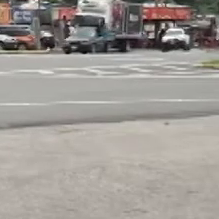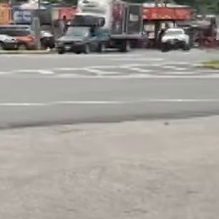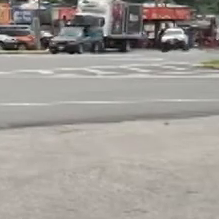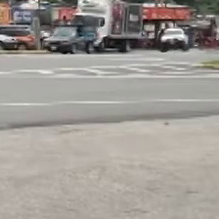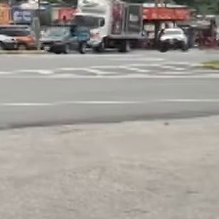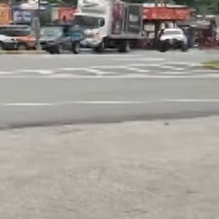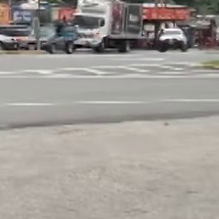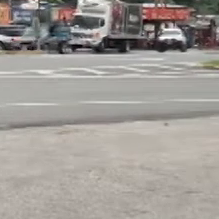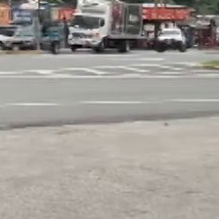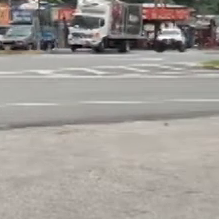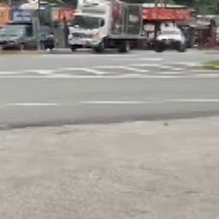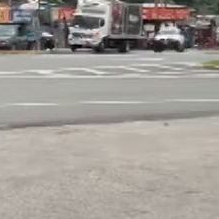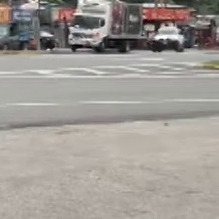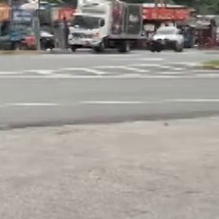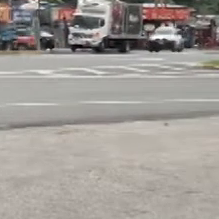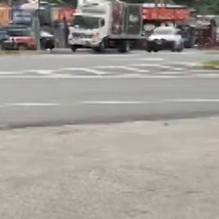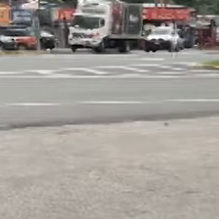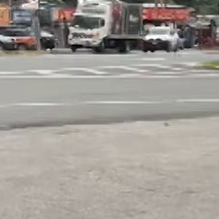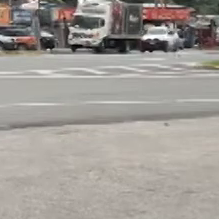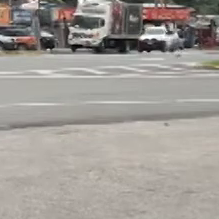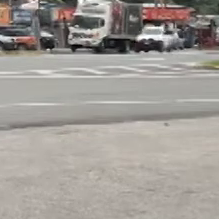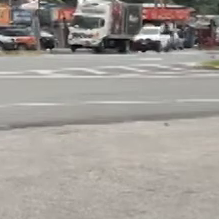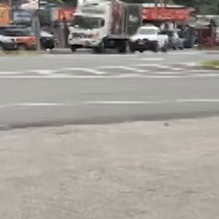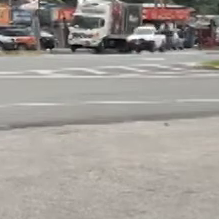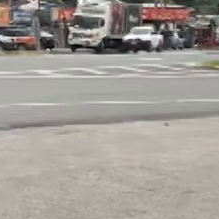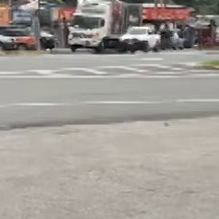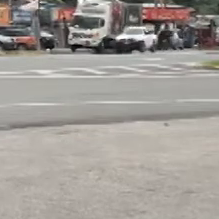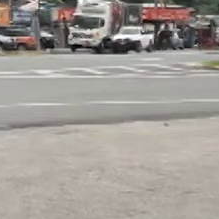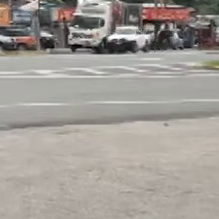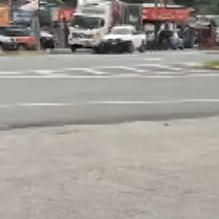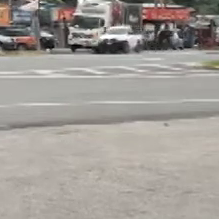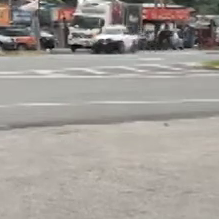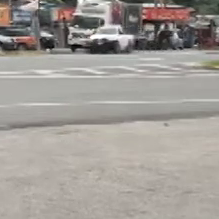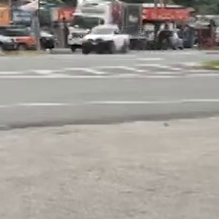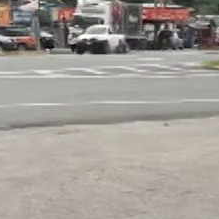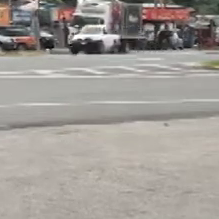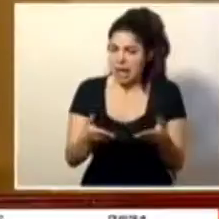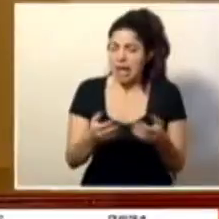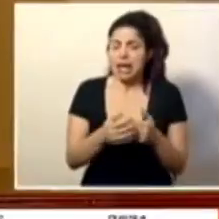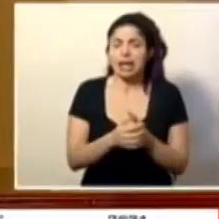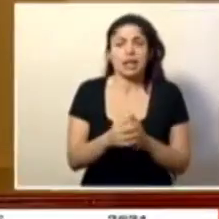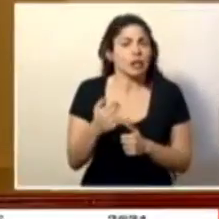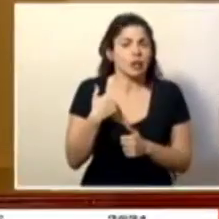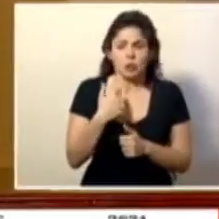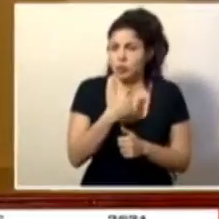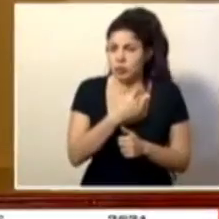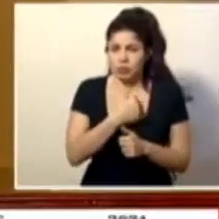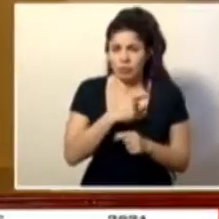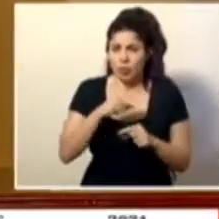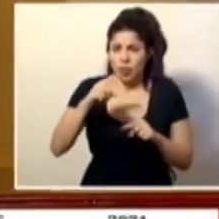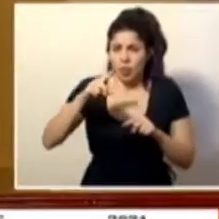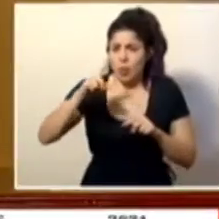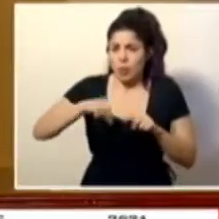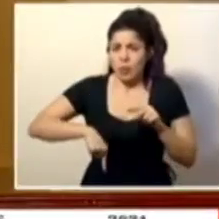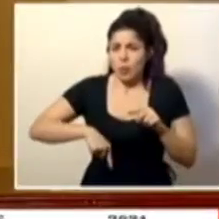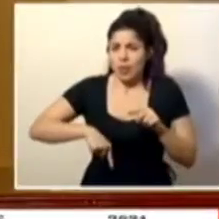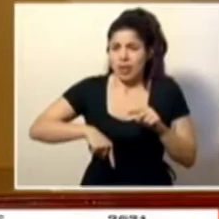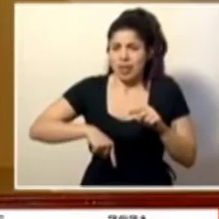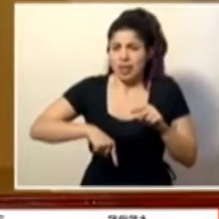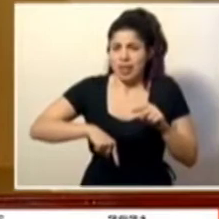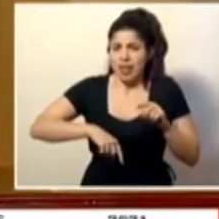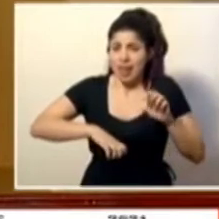del Distrito Corredor, se mantiene en Alerta Naranja por la cantidad de casos que se registran. No podemos evaluar